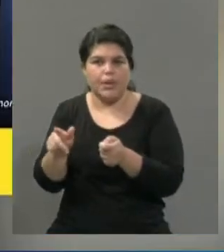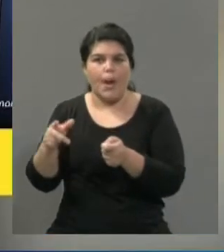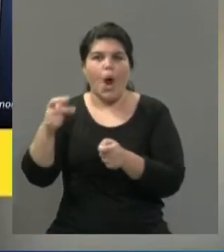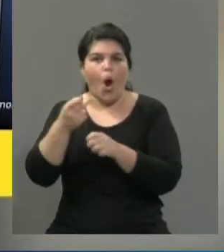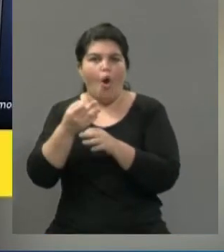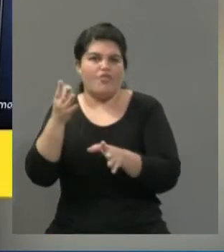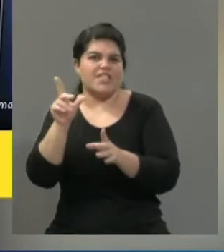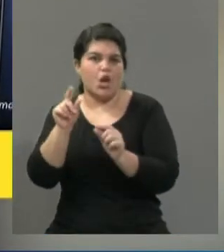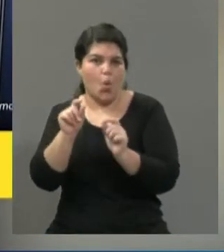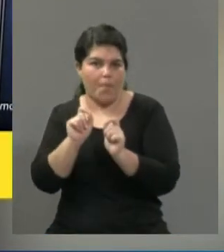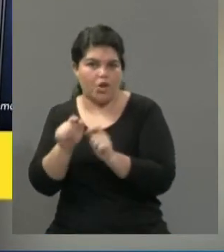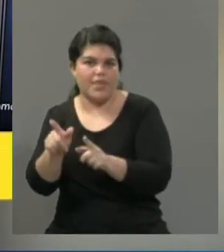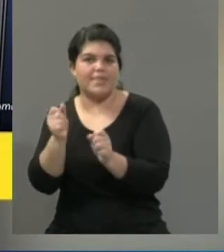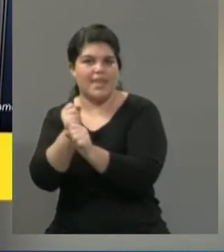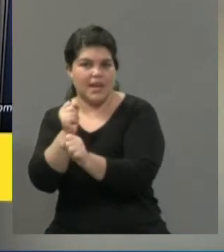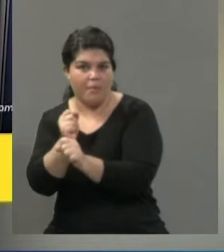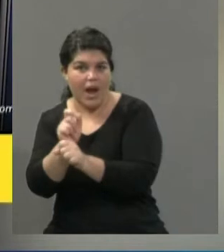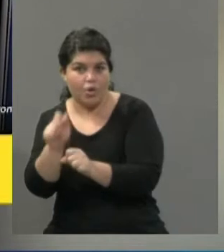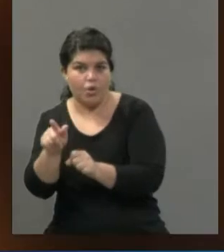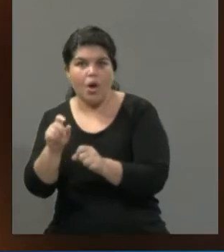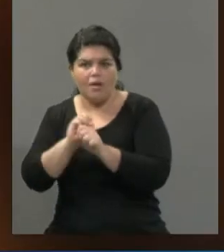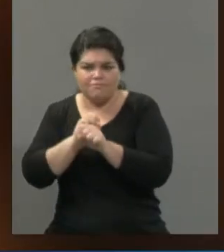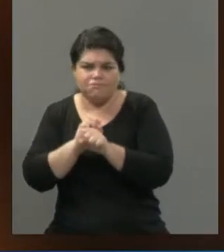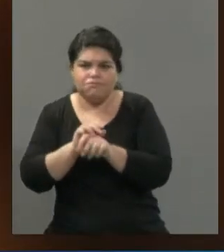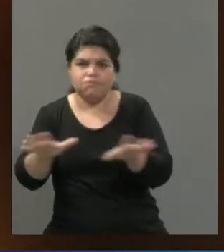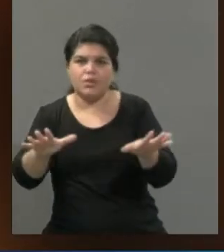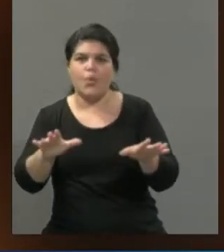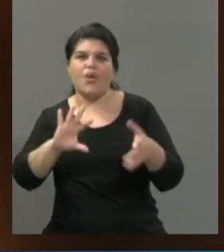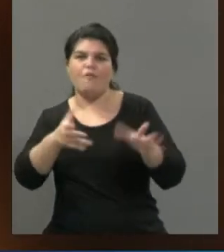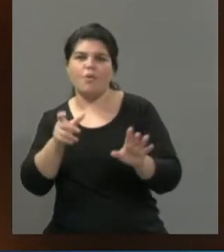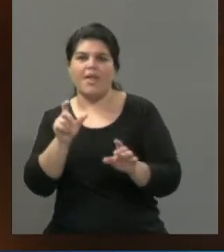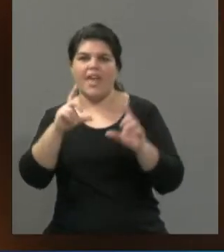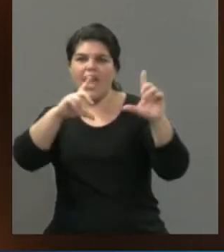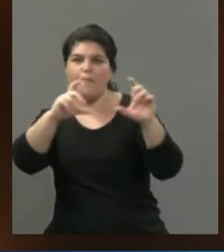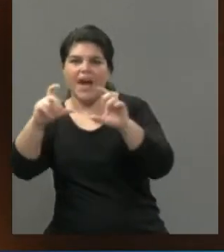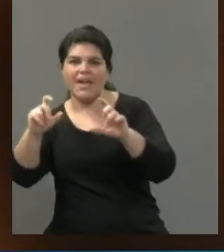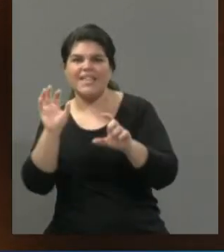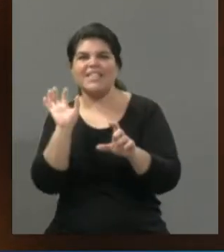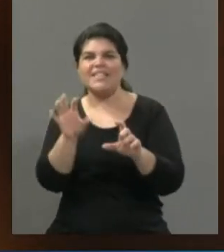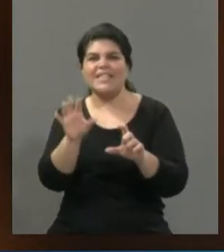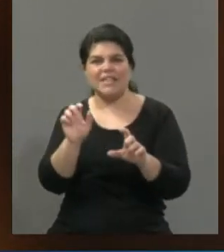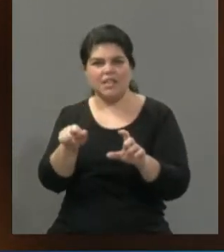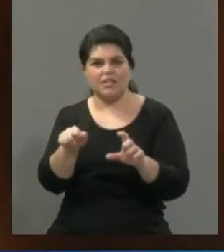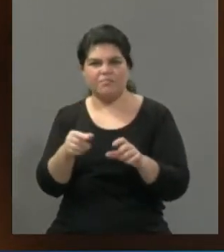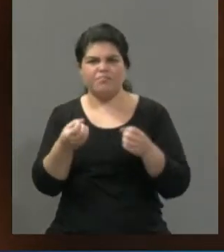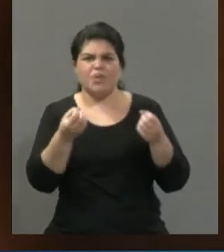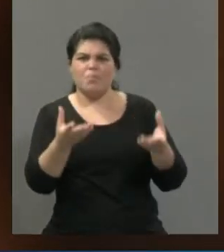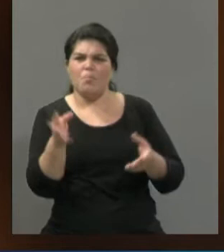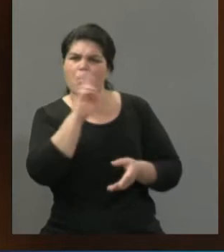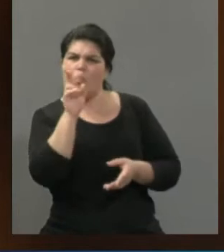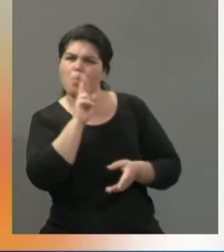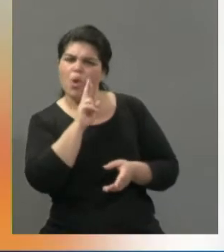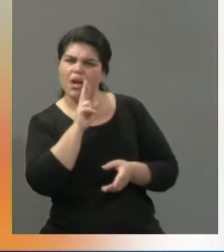oficial, como fogoneando la idea del escándalo sexual, ¿no? ¿Por qué las mujeres no podemos hacer nada sin que